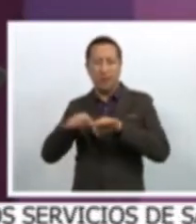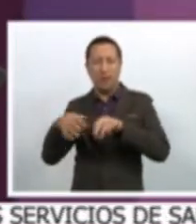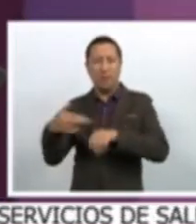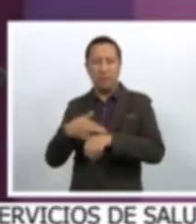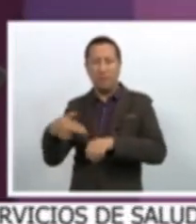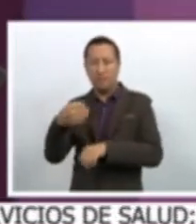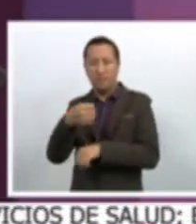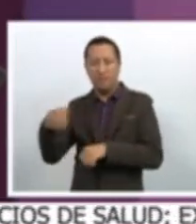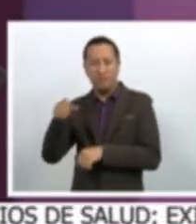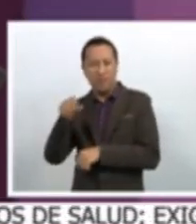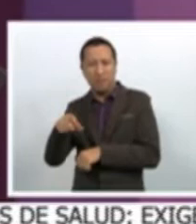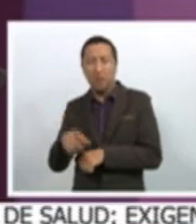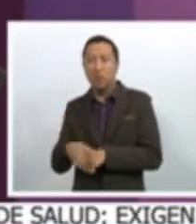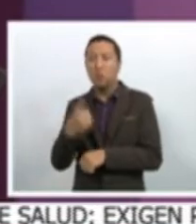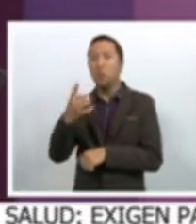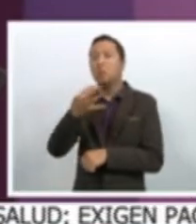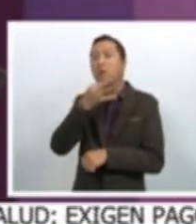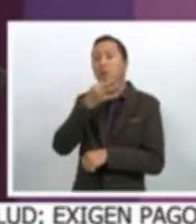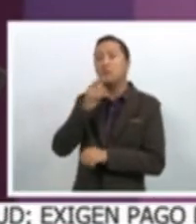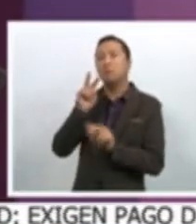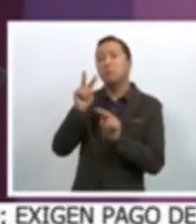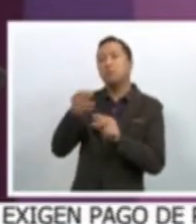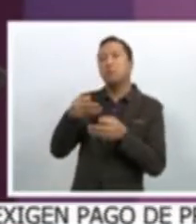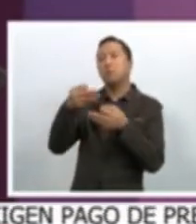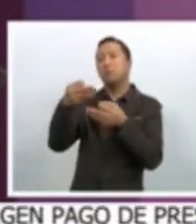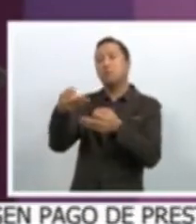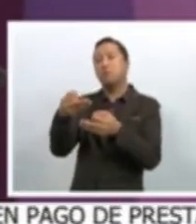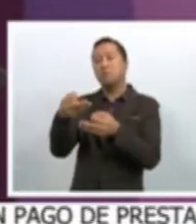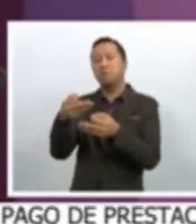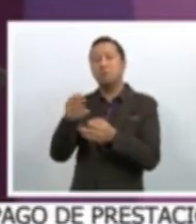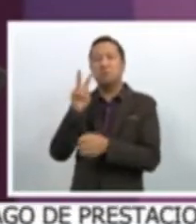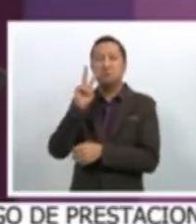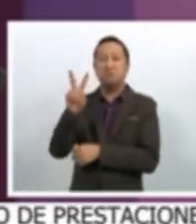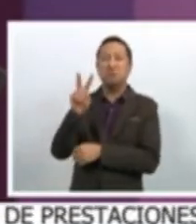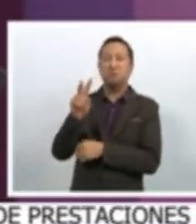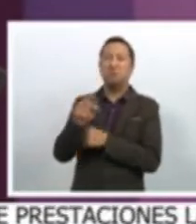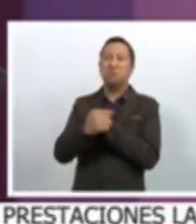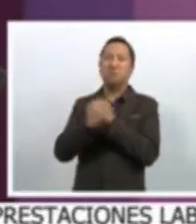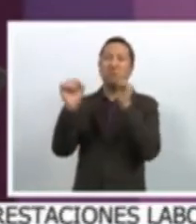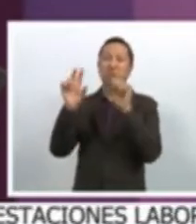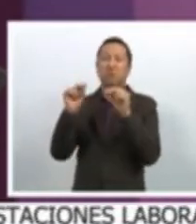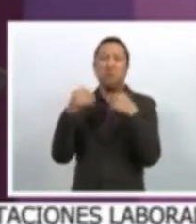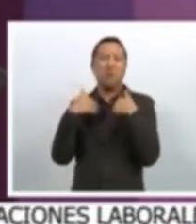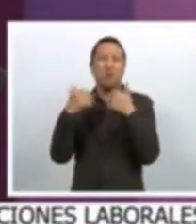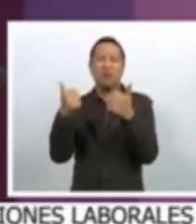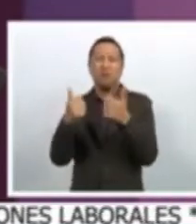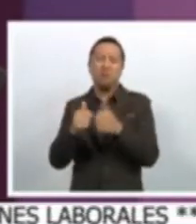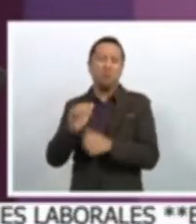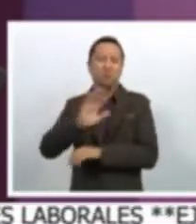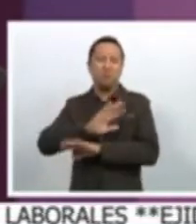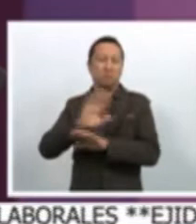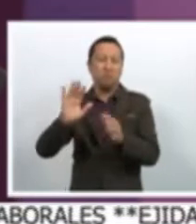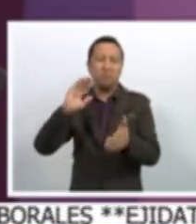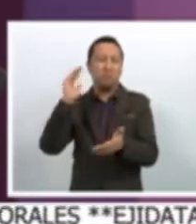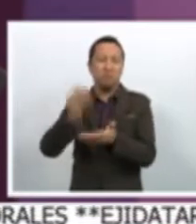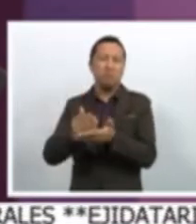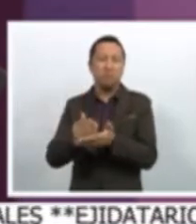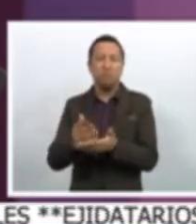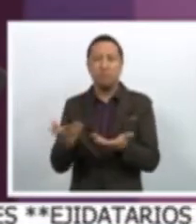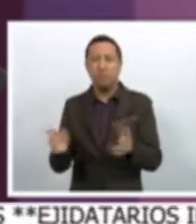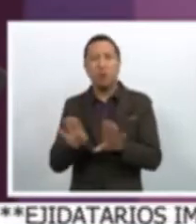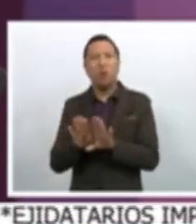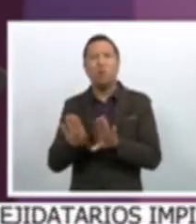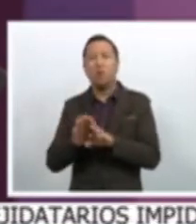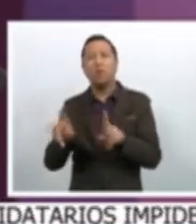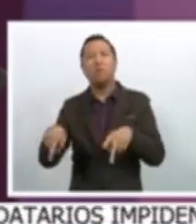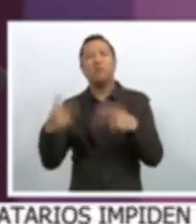si en un minuto no logras atraer mi atención, no lo vas a hacer en 5 o en 10. Necesitas tener este primer minuto muy enérgico para poder vender el proyecto